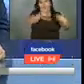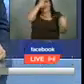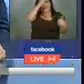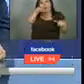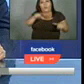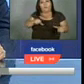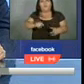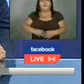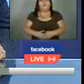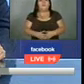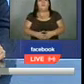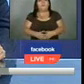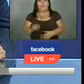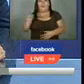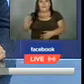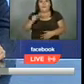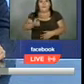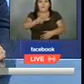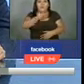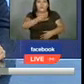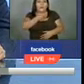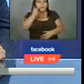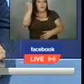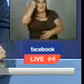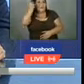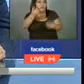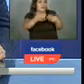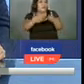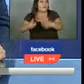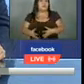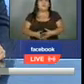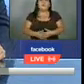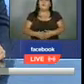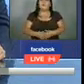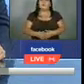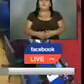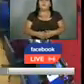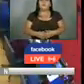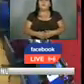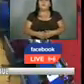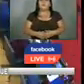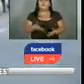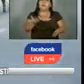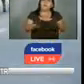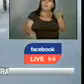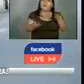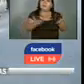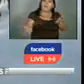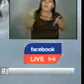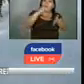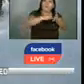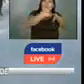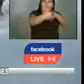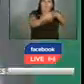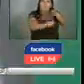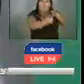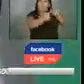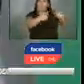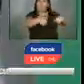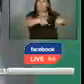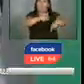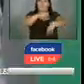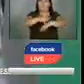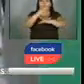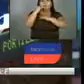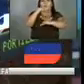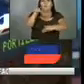régimen de excepción. En la siguiente nota le mostramos las declaraciones. Ante otra posible prórroga al régimen de excepción que vence